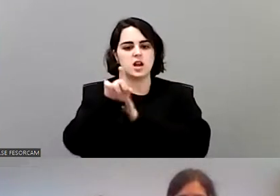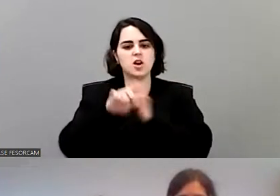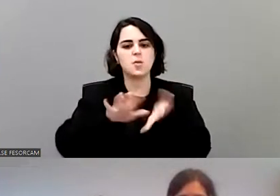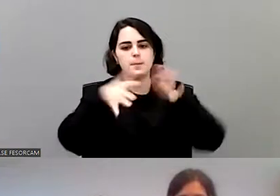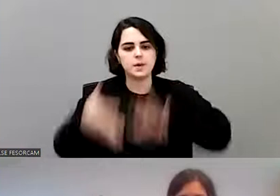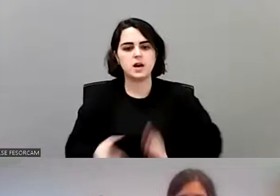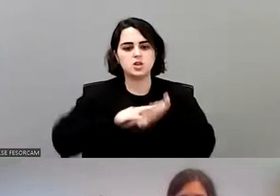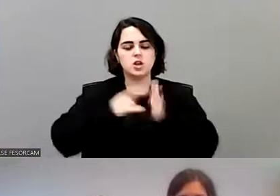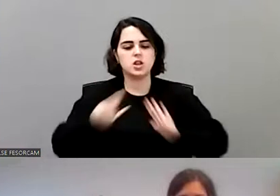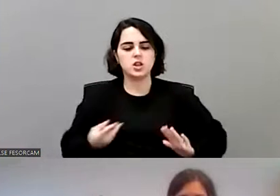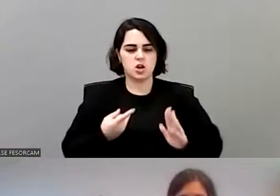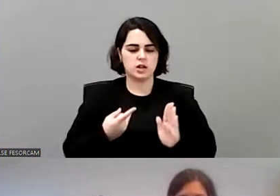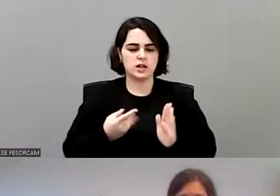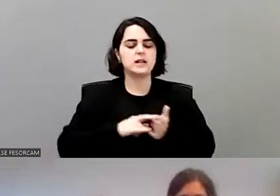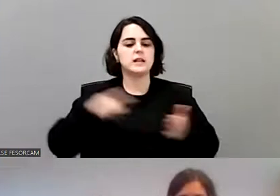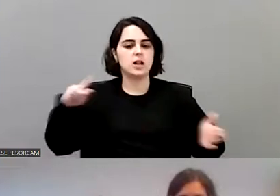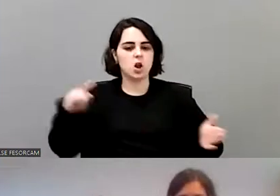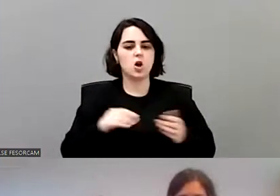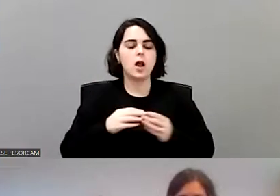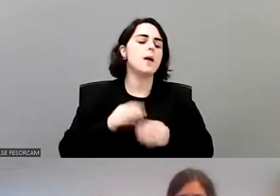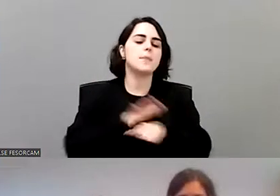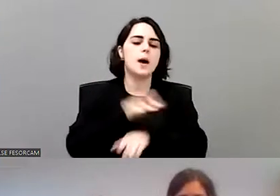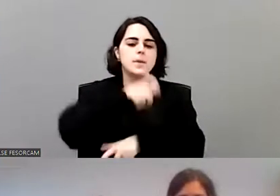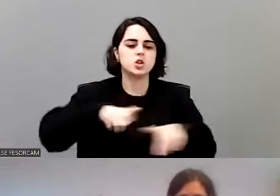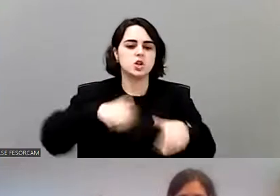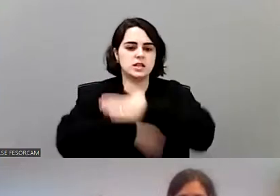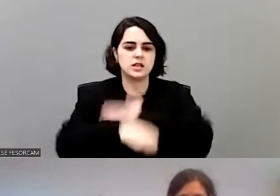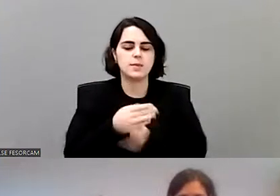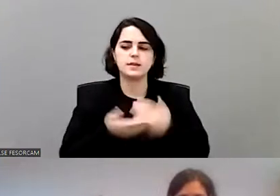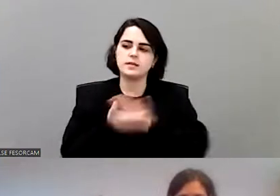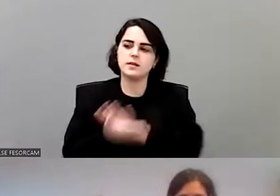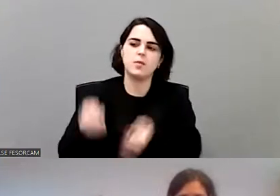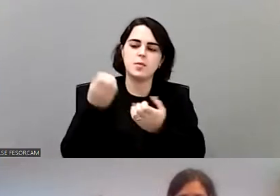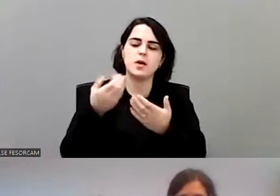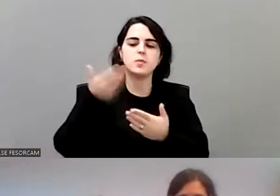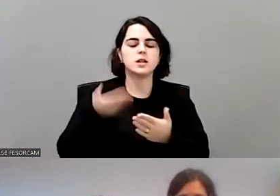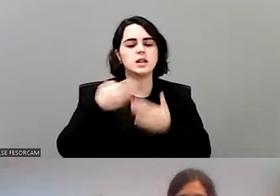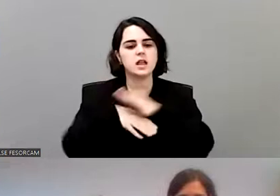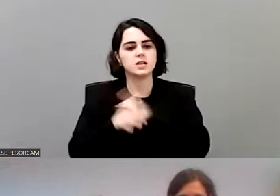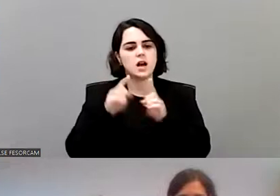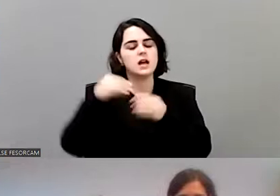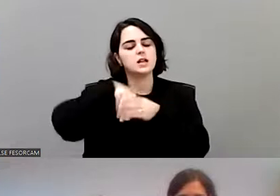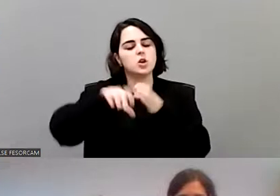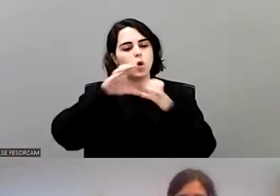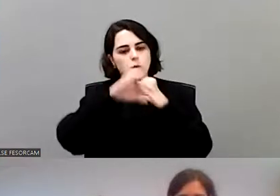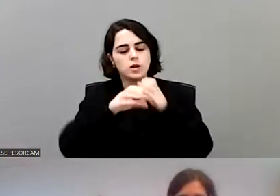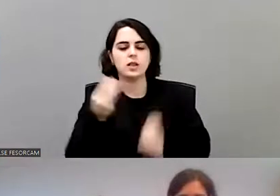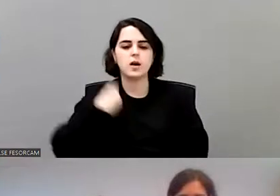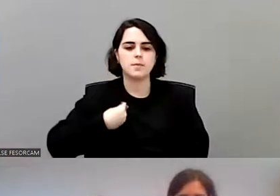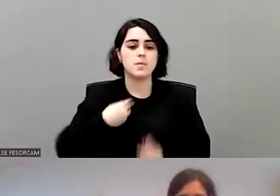ellas personalizadas para personas con discapacidad. Nos trasladará la importancia de la accesibilidad a la comunicación, así como